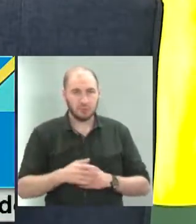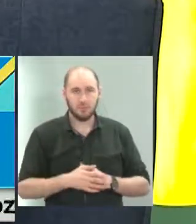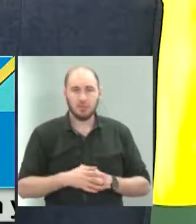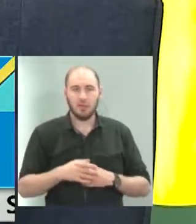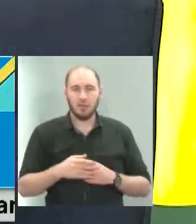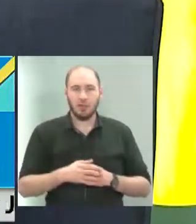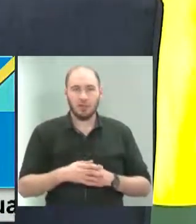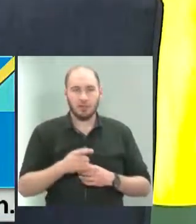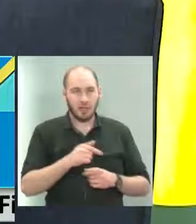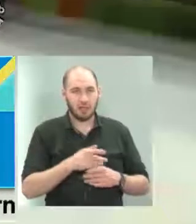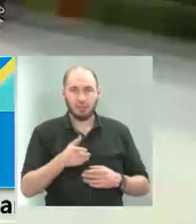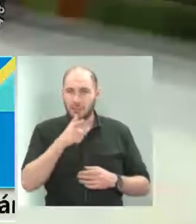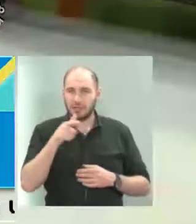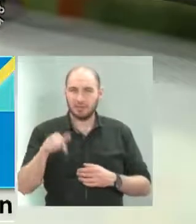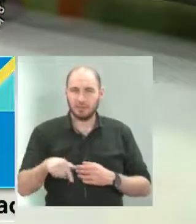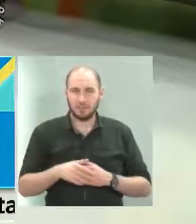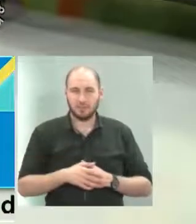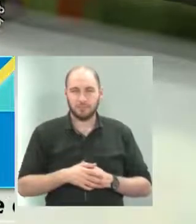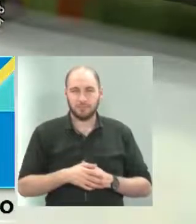cosa, y vamos ahí, me parece que no sé si,